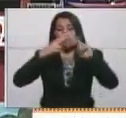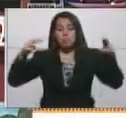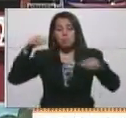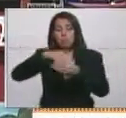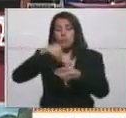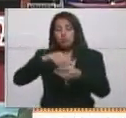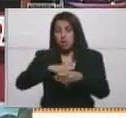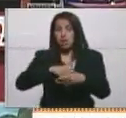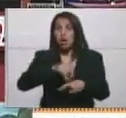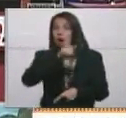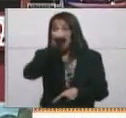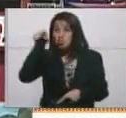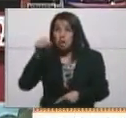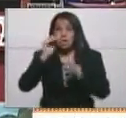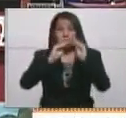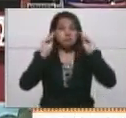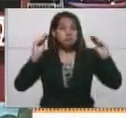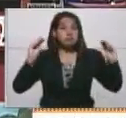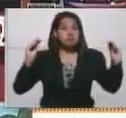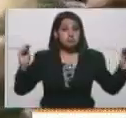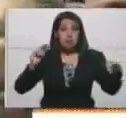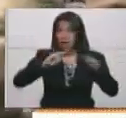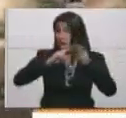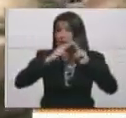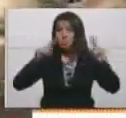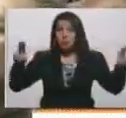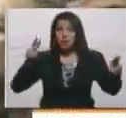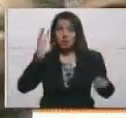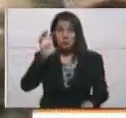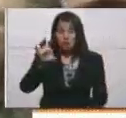patria. Usted ha hecho un llamado a la paz del país.